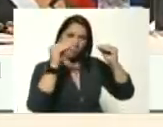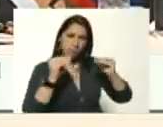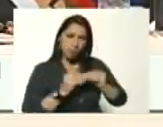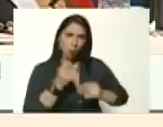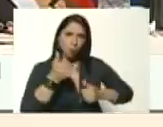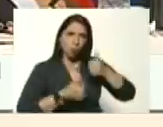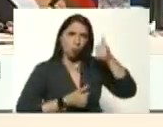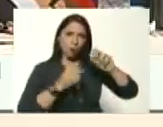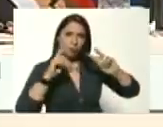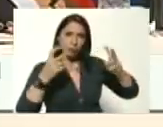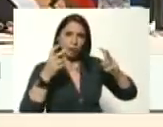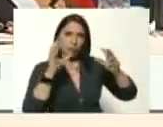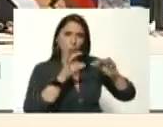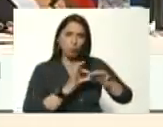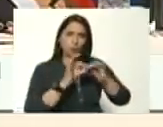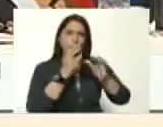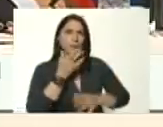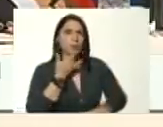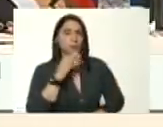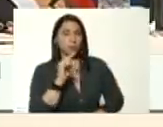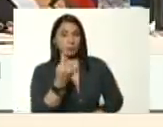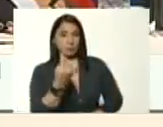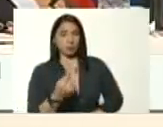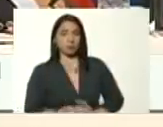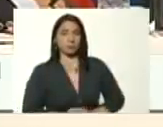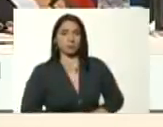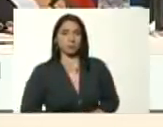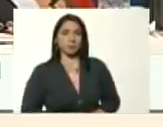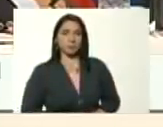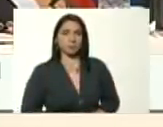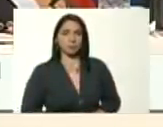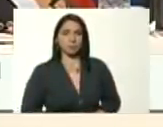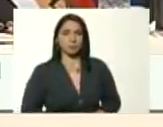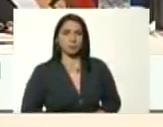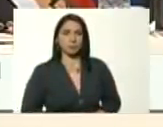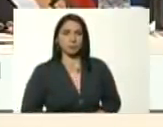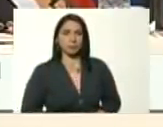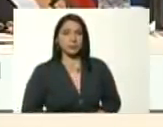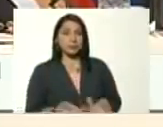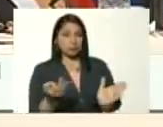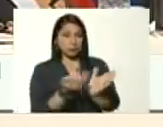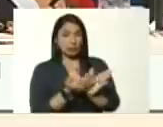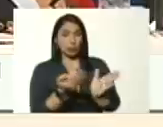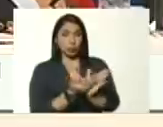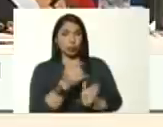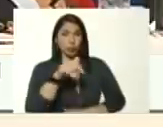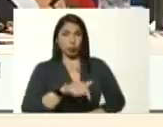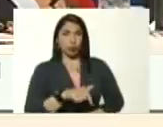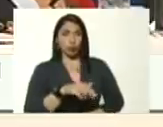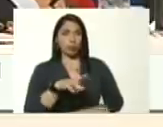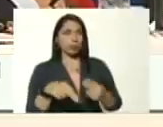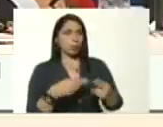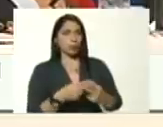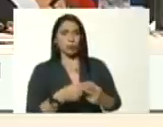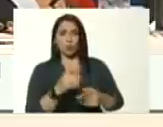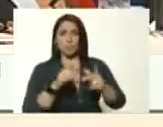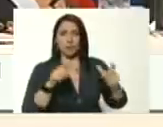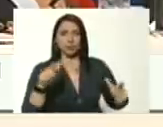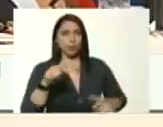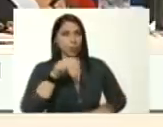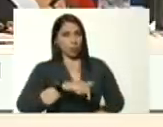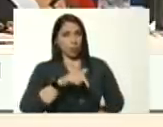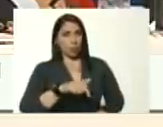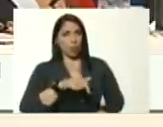los puntos que nos unen en primer lugar lo que yo les señalaba seguro de que aquí ninguno de los que estamos hoy aquí en el